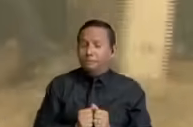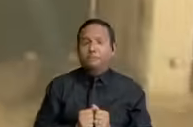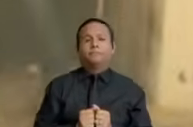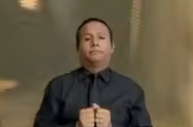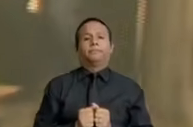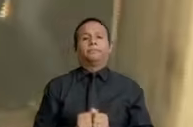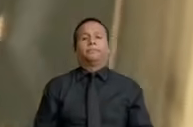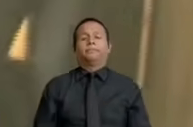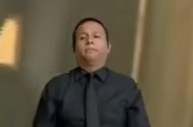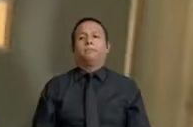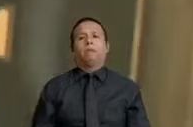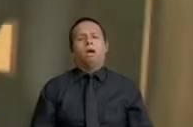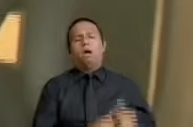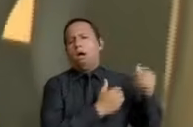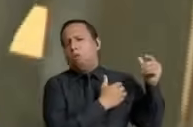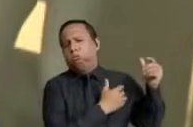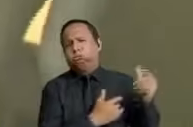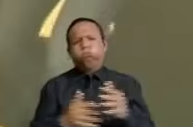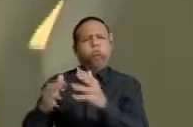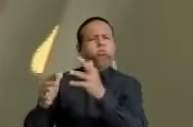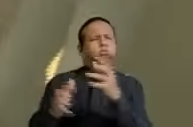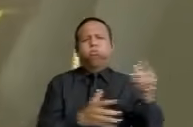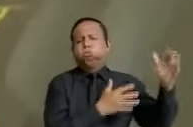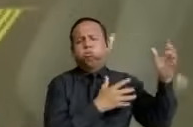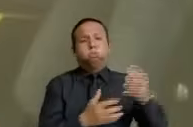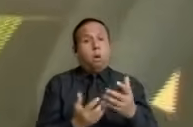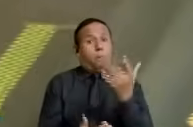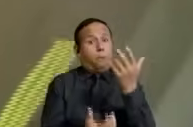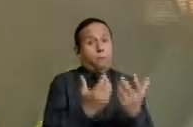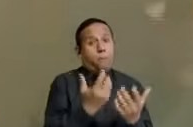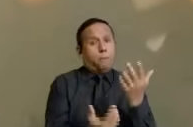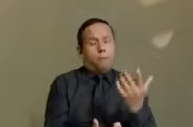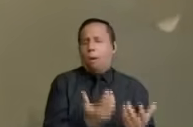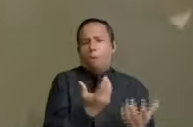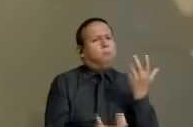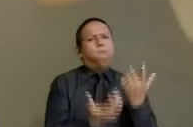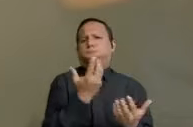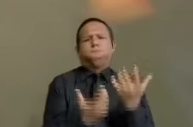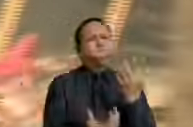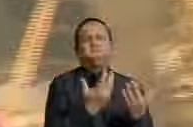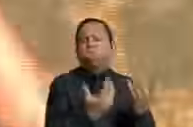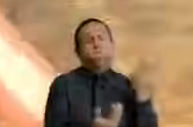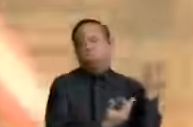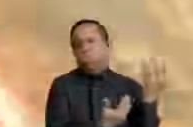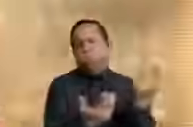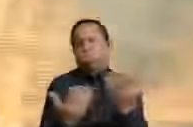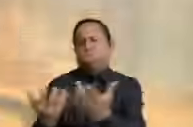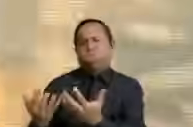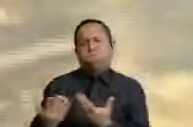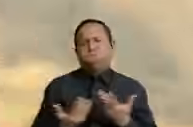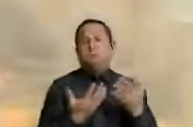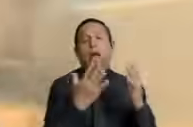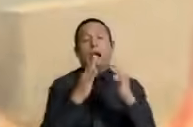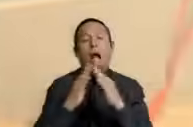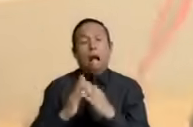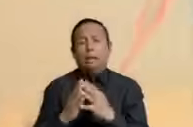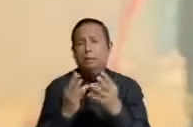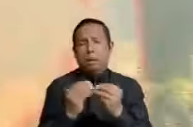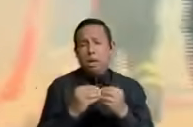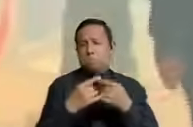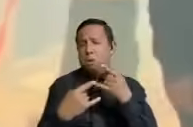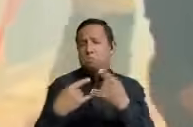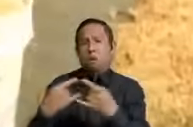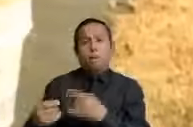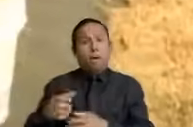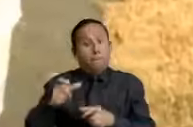acá el viento ayudó a que el fuego se expandiera y otras casas resultaron afectadas los moradores hacían esfuerzos para apoyar